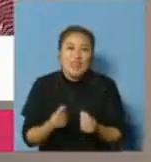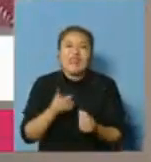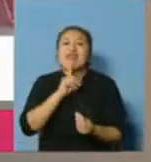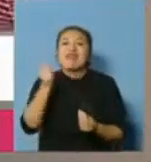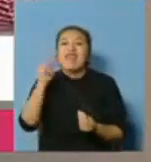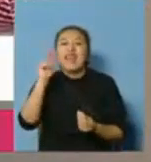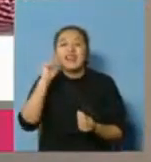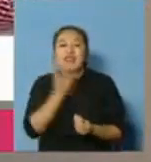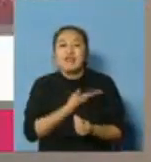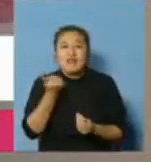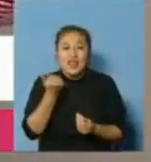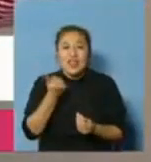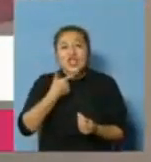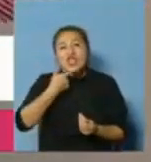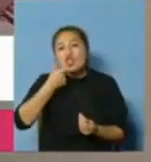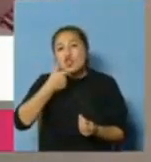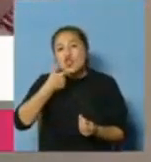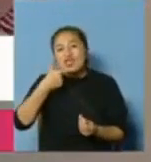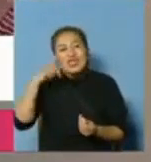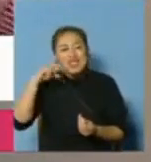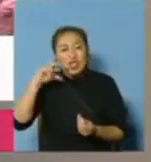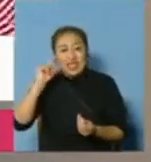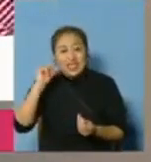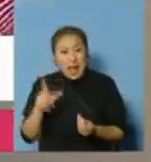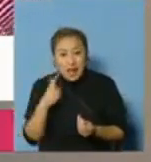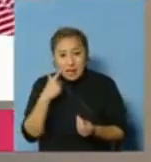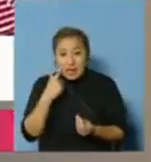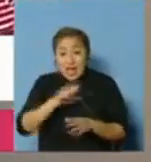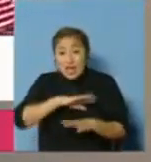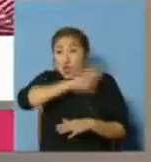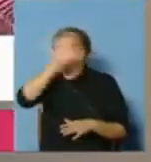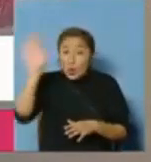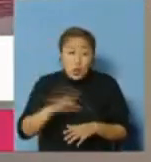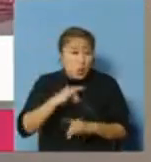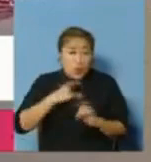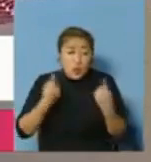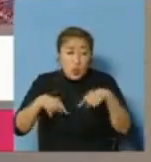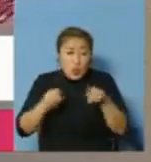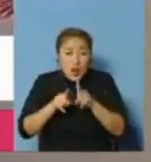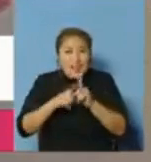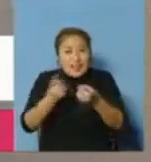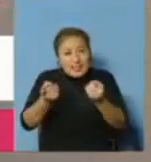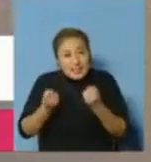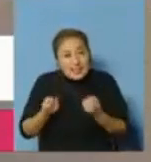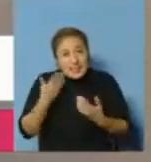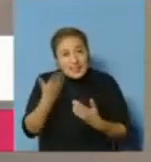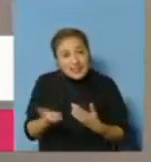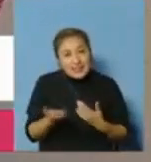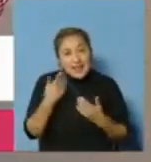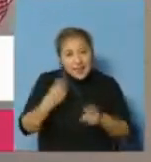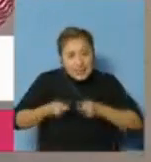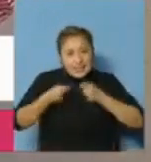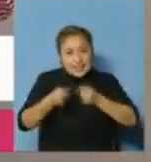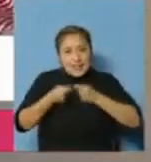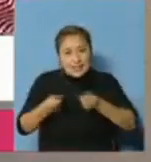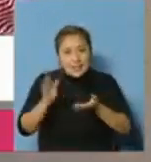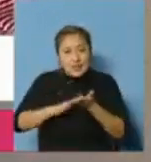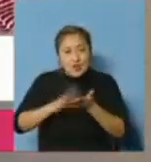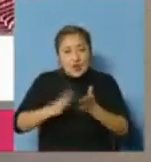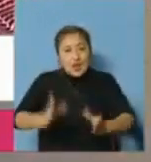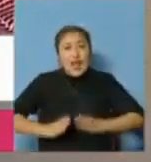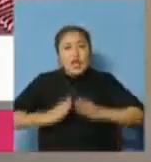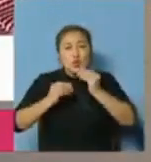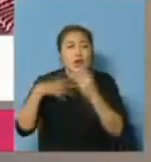social interior tampoco hay las suficientes respuestas así que es necesario que se insista con esto son